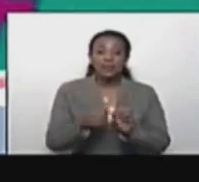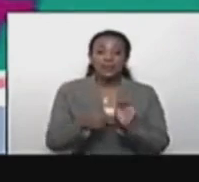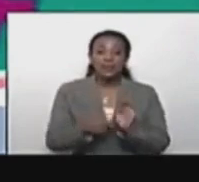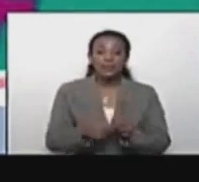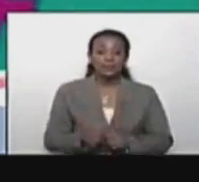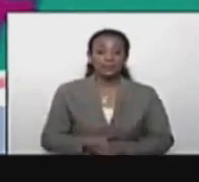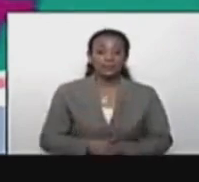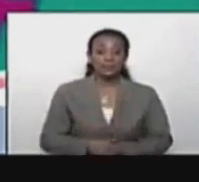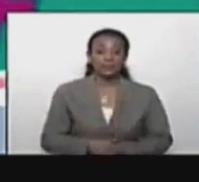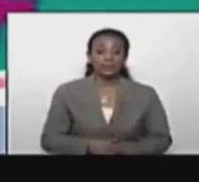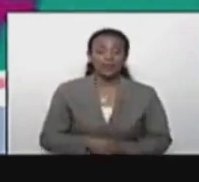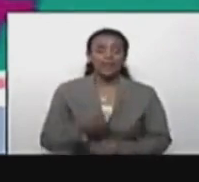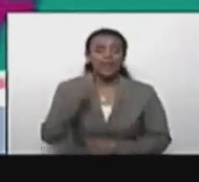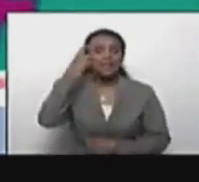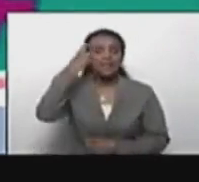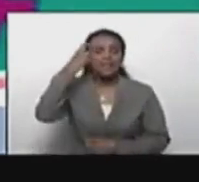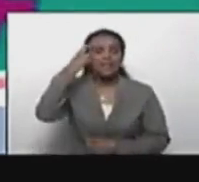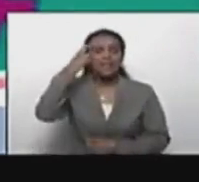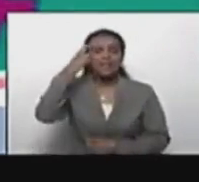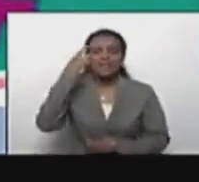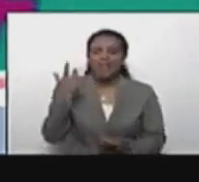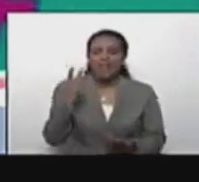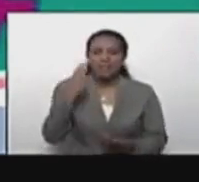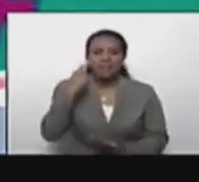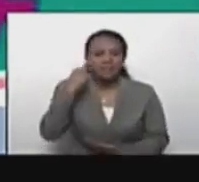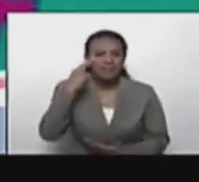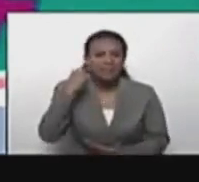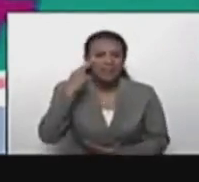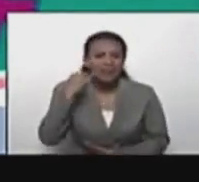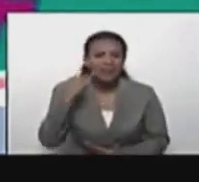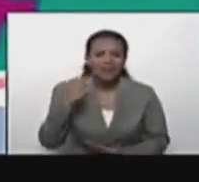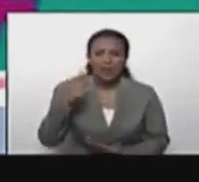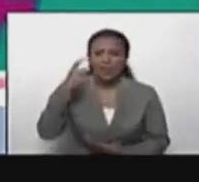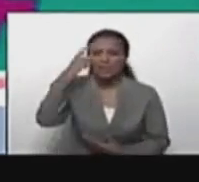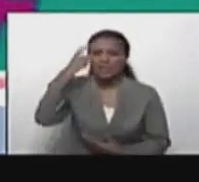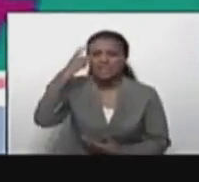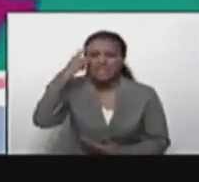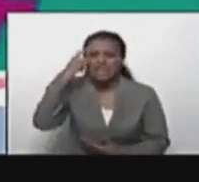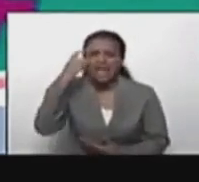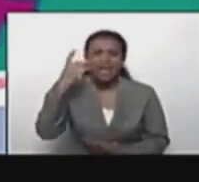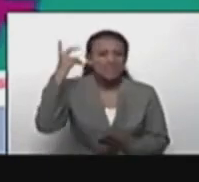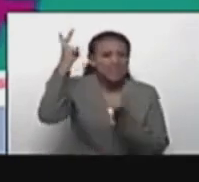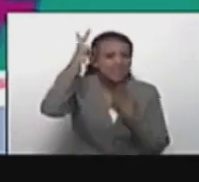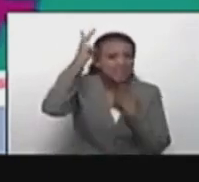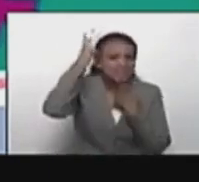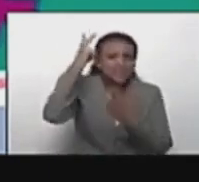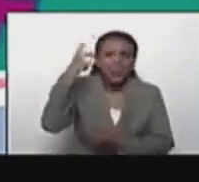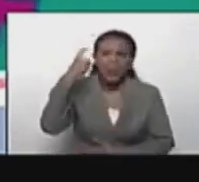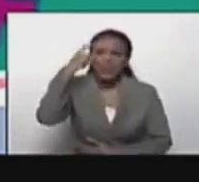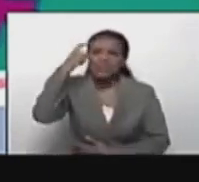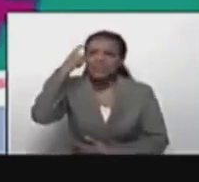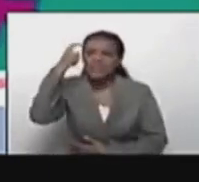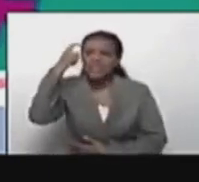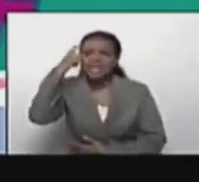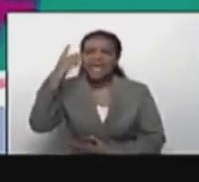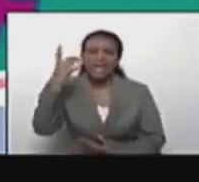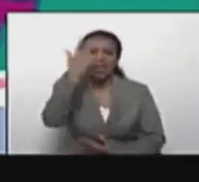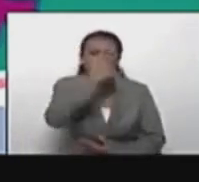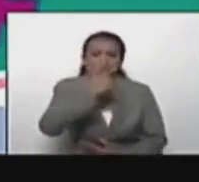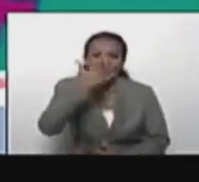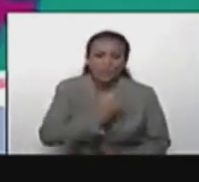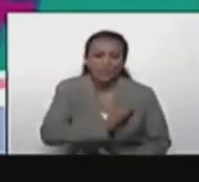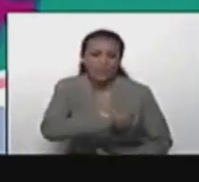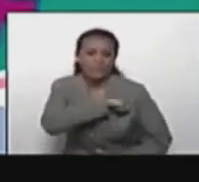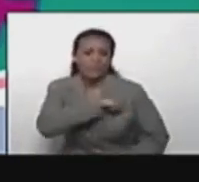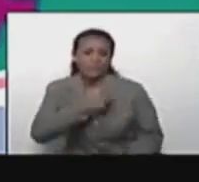y que el día de la raza, ¿de qué raza están hablando? ¿Se acuerdan? Decían el día de la raza, ¿de qué raza? Era